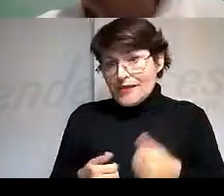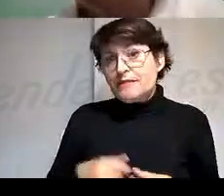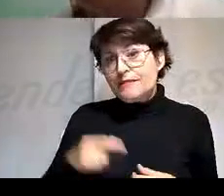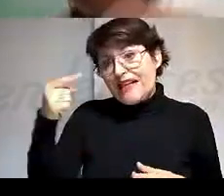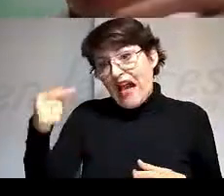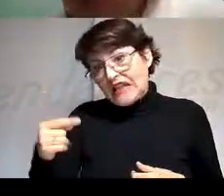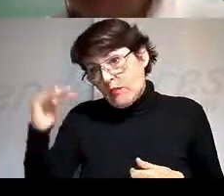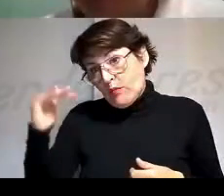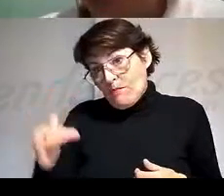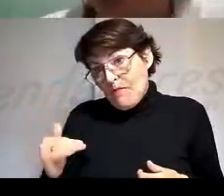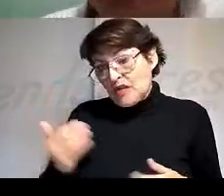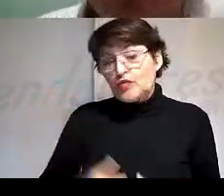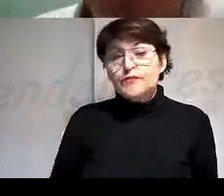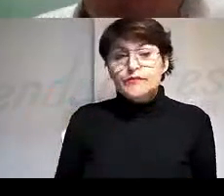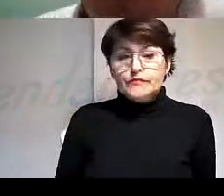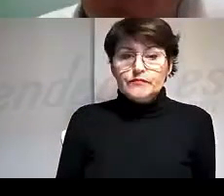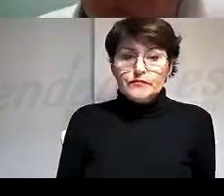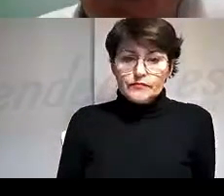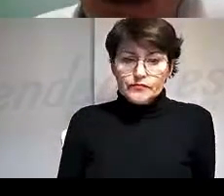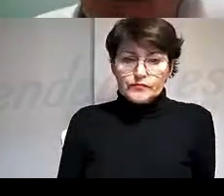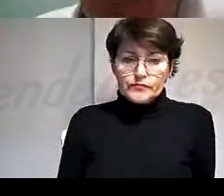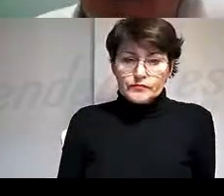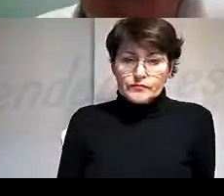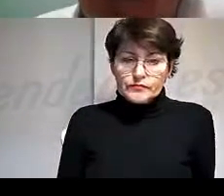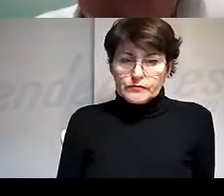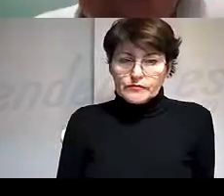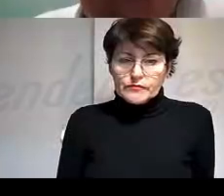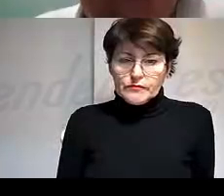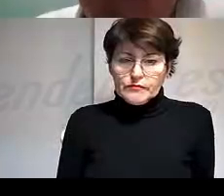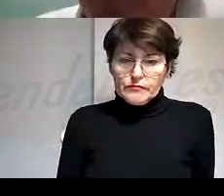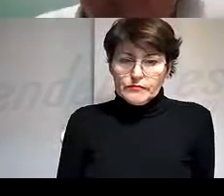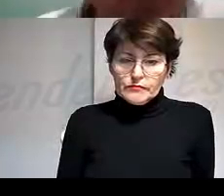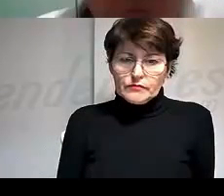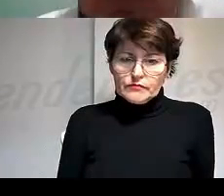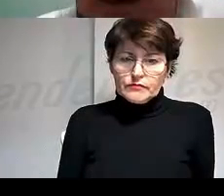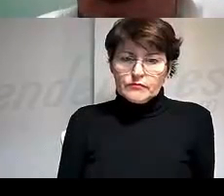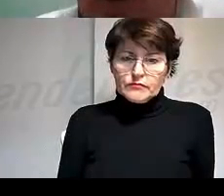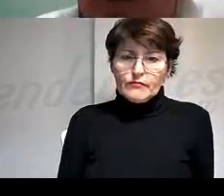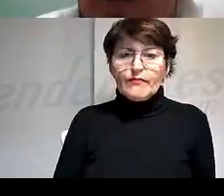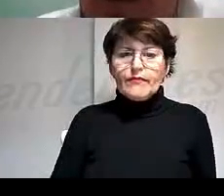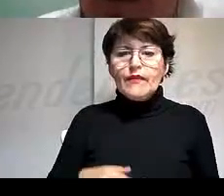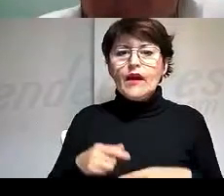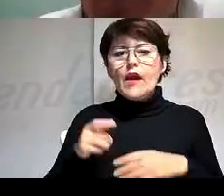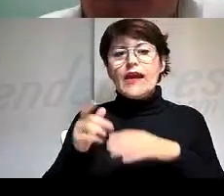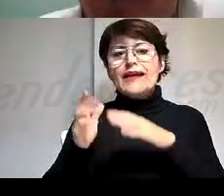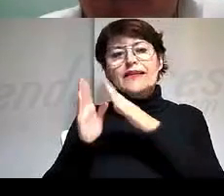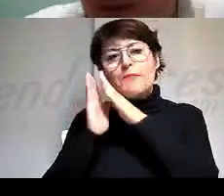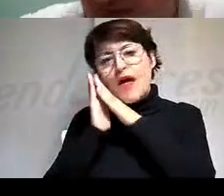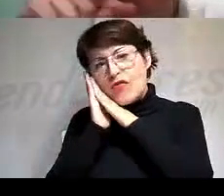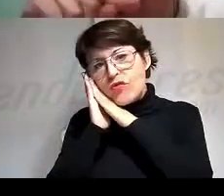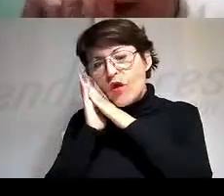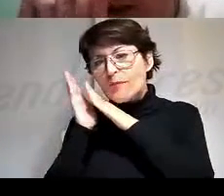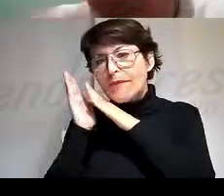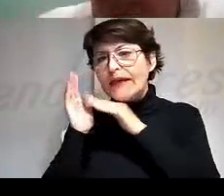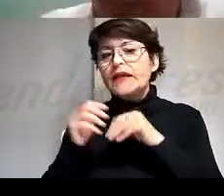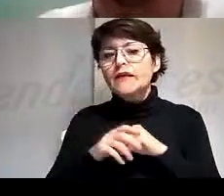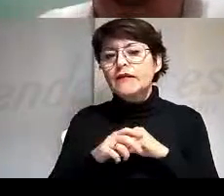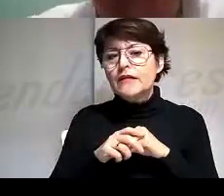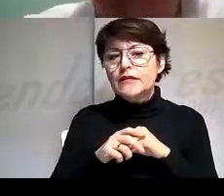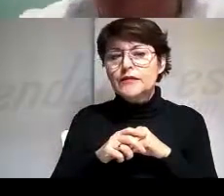por contra obtenemos todos los beneficios que hemos visto aparte. Y podemos dormir mejor. Esto a nivel